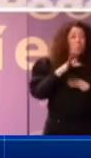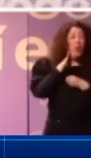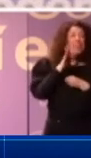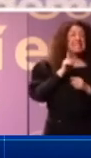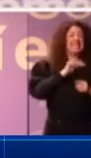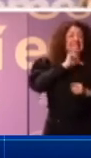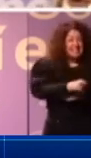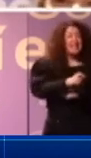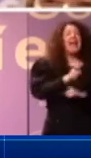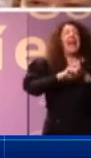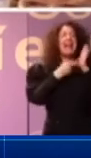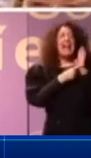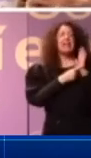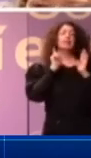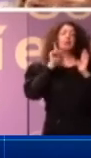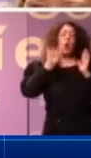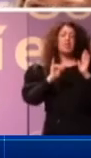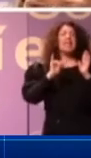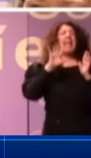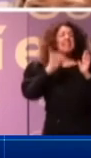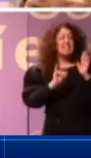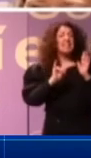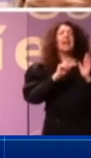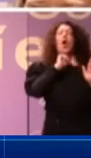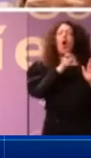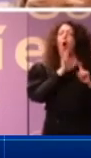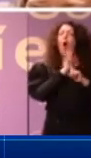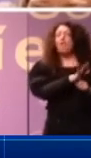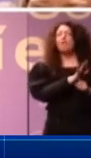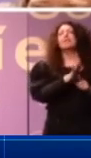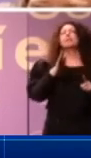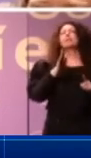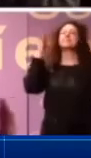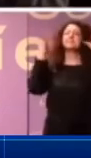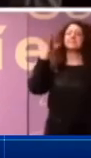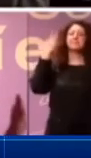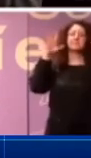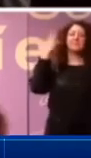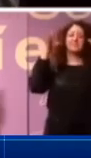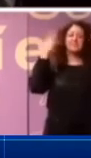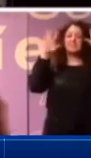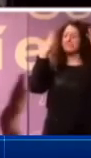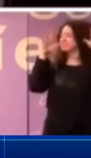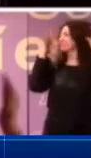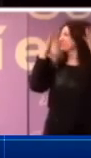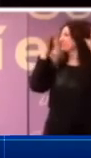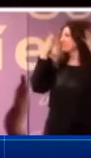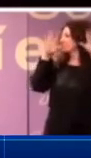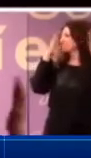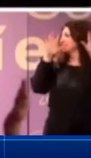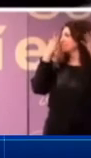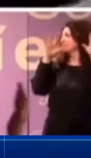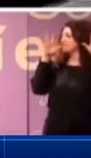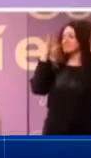UGT, al de comisiones cogido del tirado, cogido del... encerrado en el túnel y colgado de un puente. 5.000 tíos cortando las